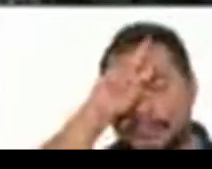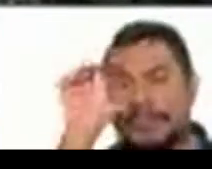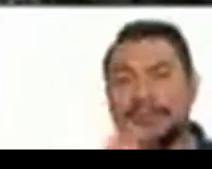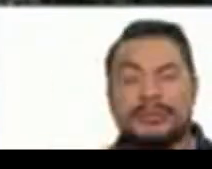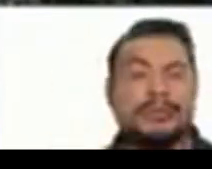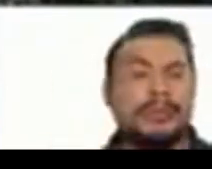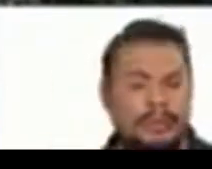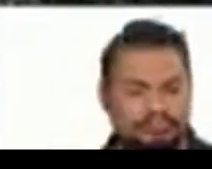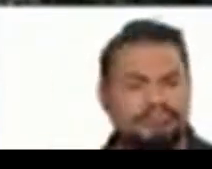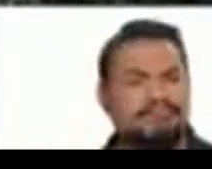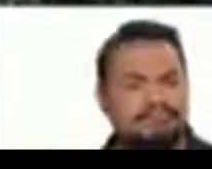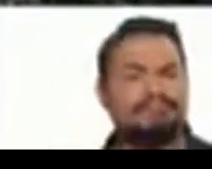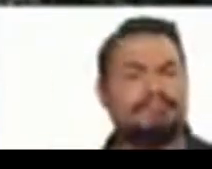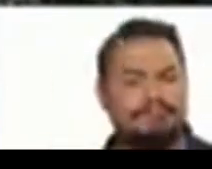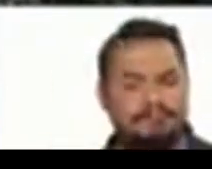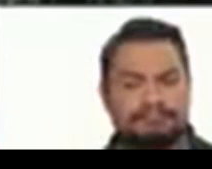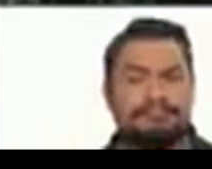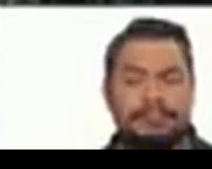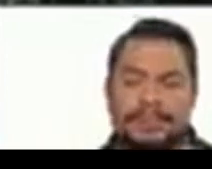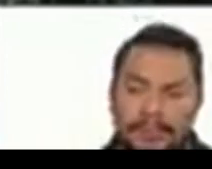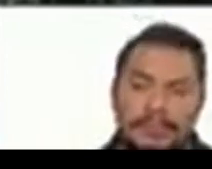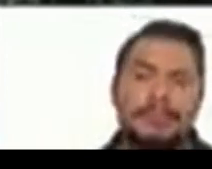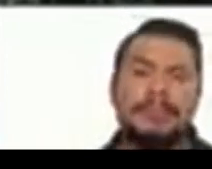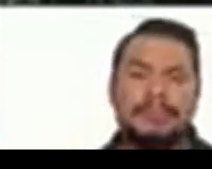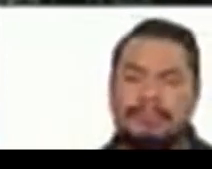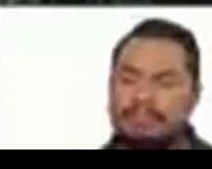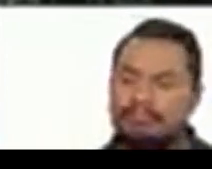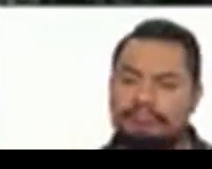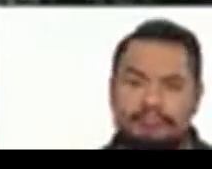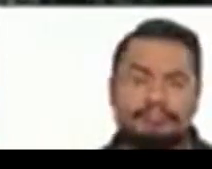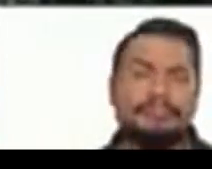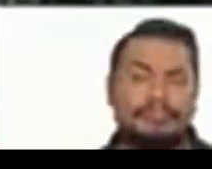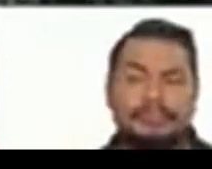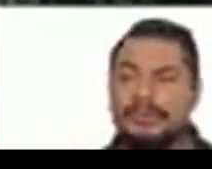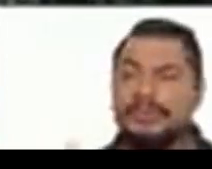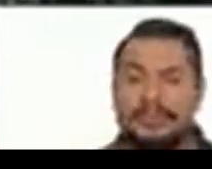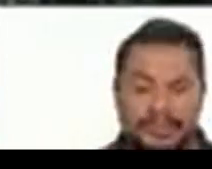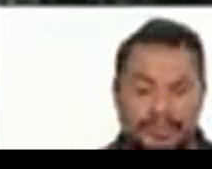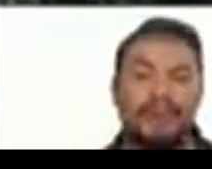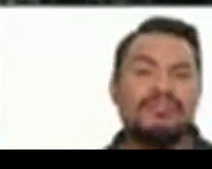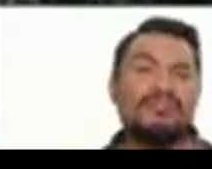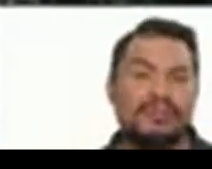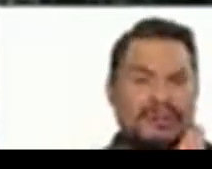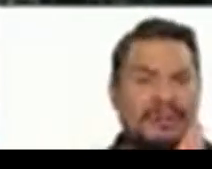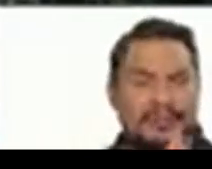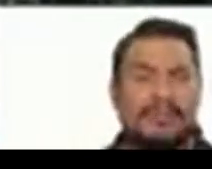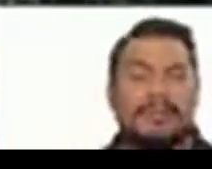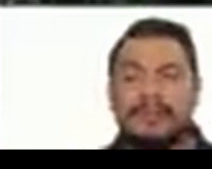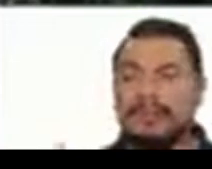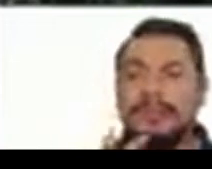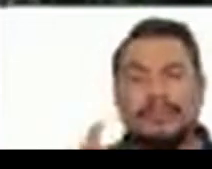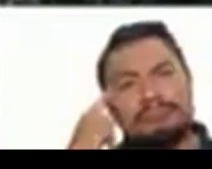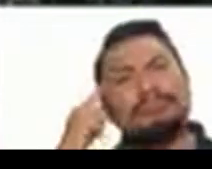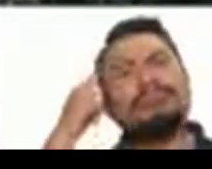Ecuador es sólida, permanente e irreversible. Nacimos como pueblos hermanos y nos